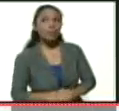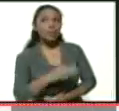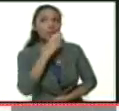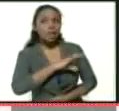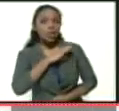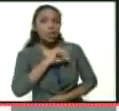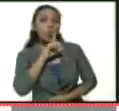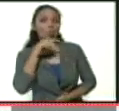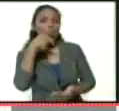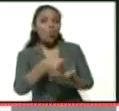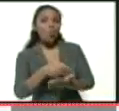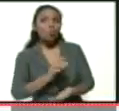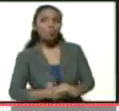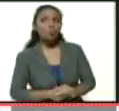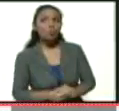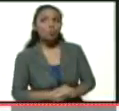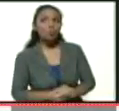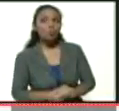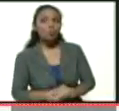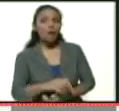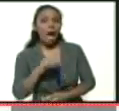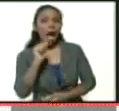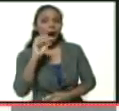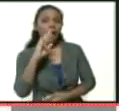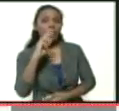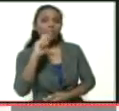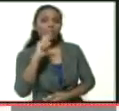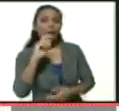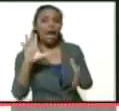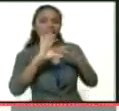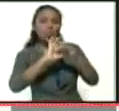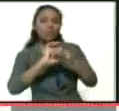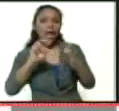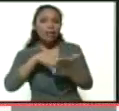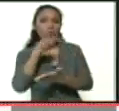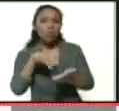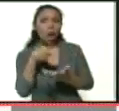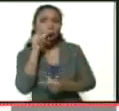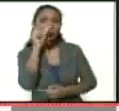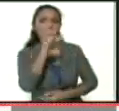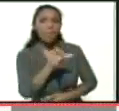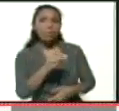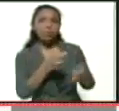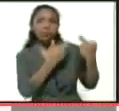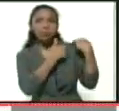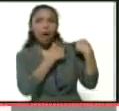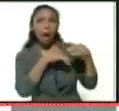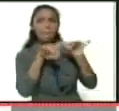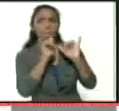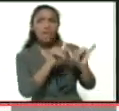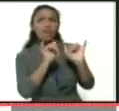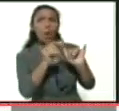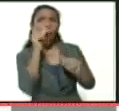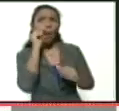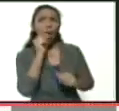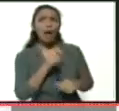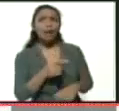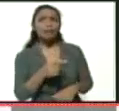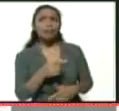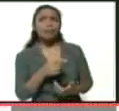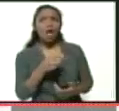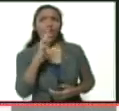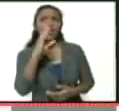que se llama articulista del Nacional, Roberto Olivares. Ah, bueno, este es el mismo Roberto